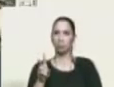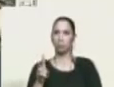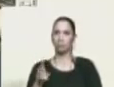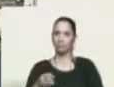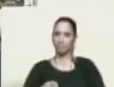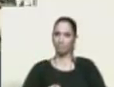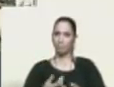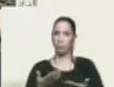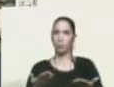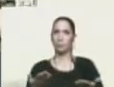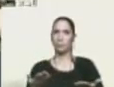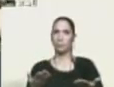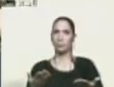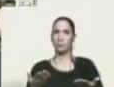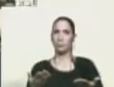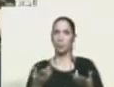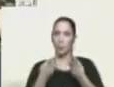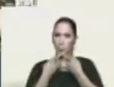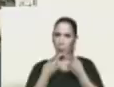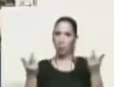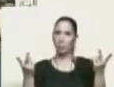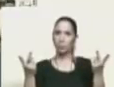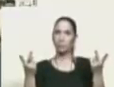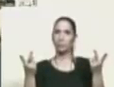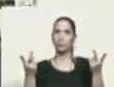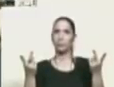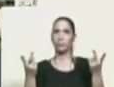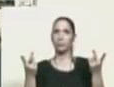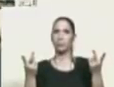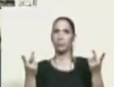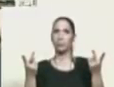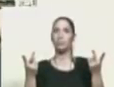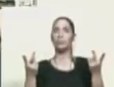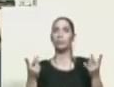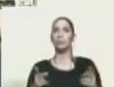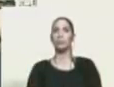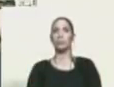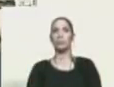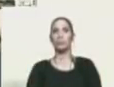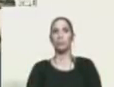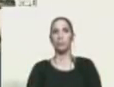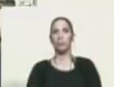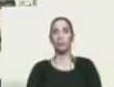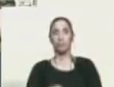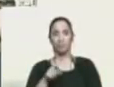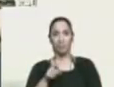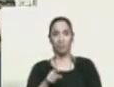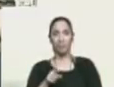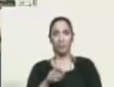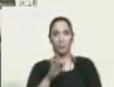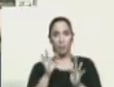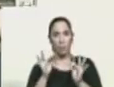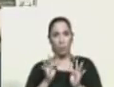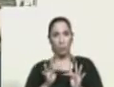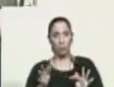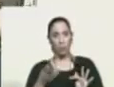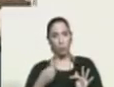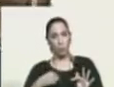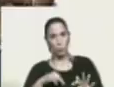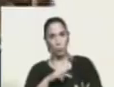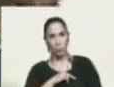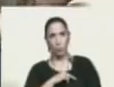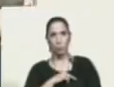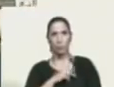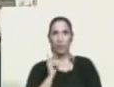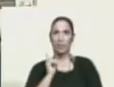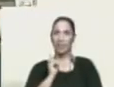de propagar, digno de difundir. En este sentido, nosotros